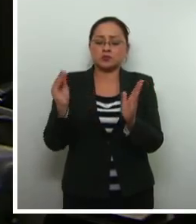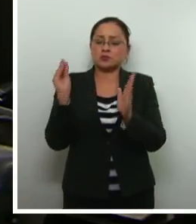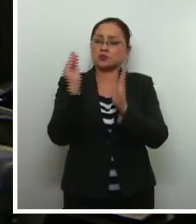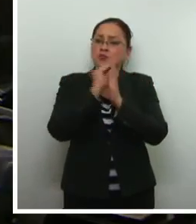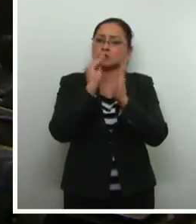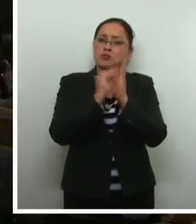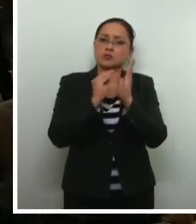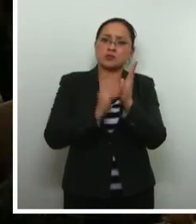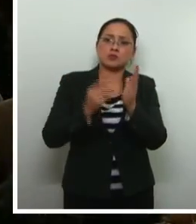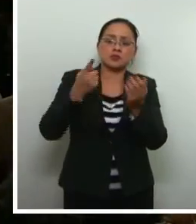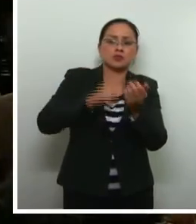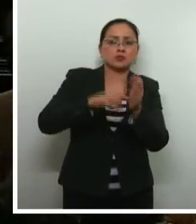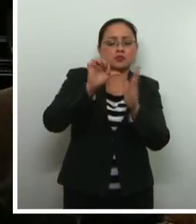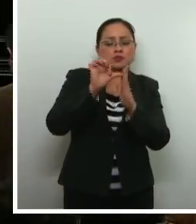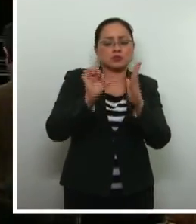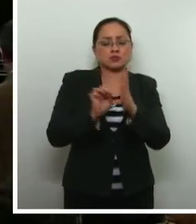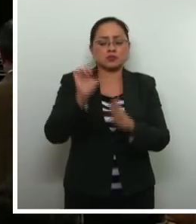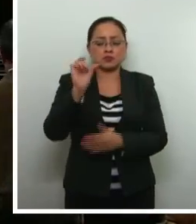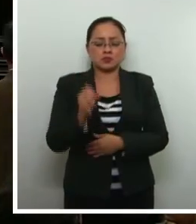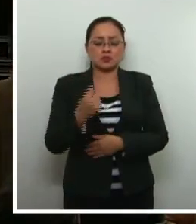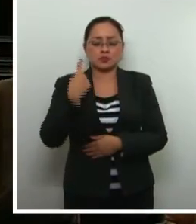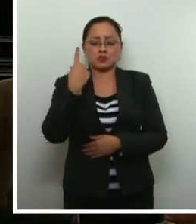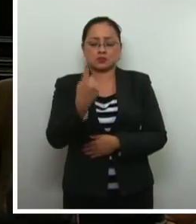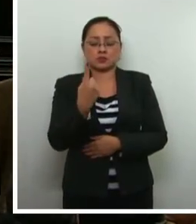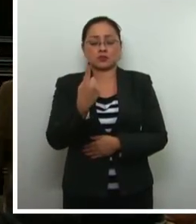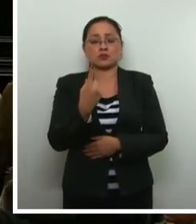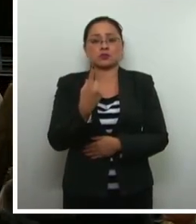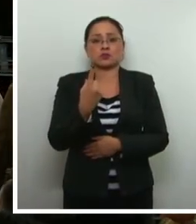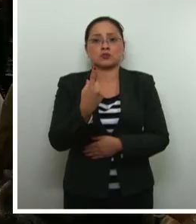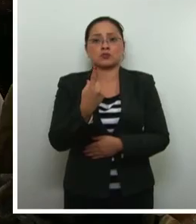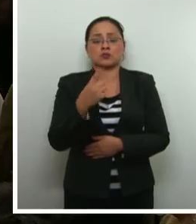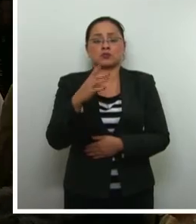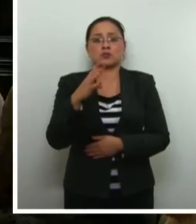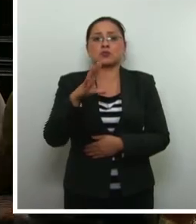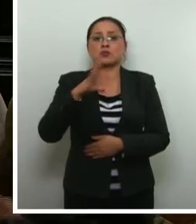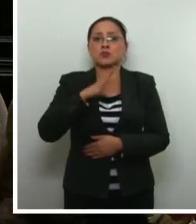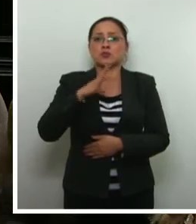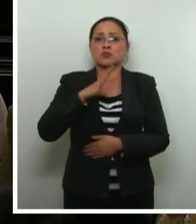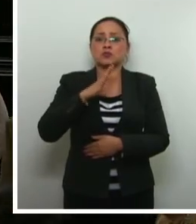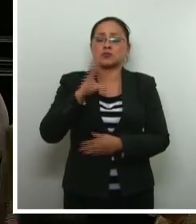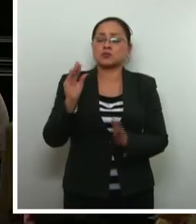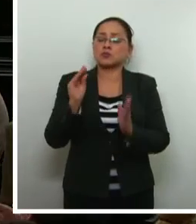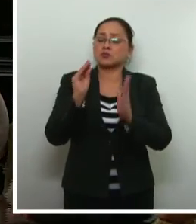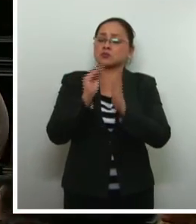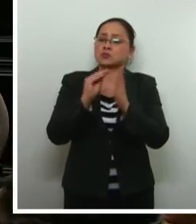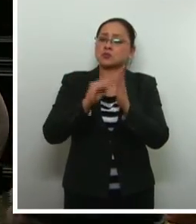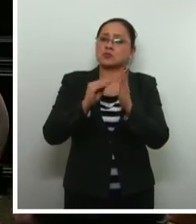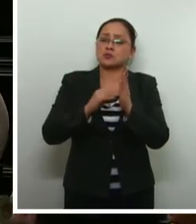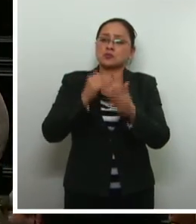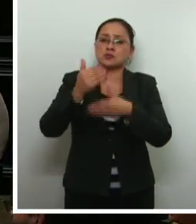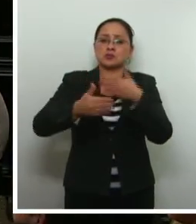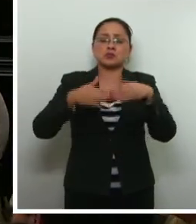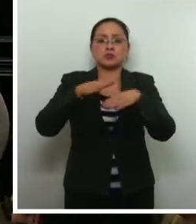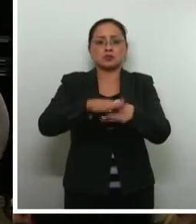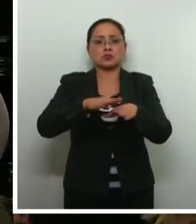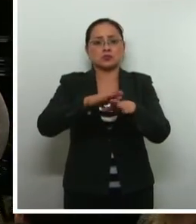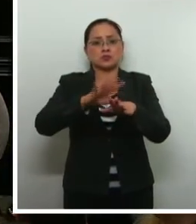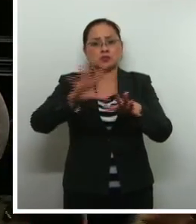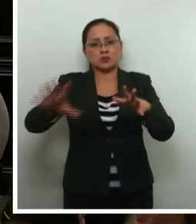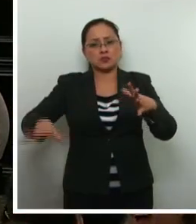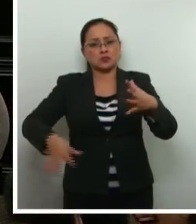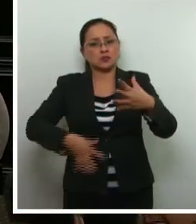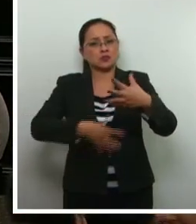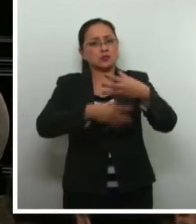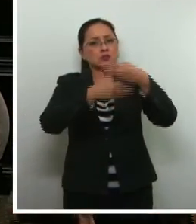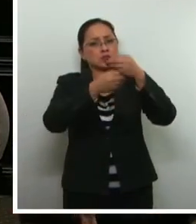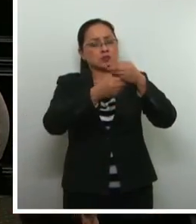este artículo 21 y que se han desahogado en la que se ha denominado la megareserva.